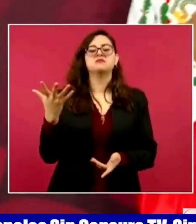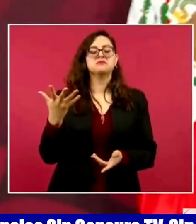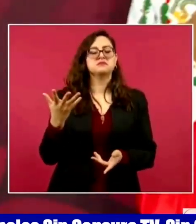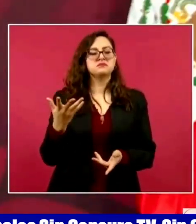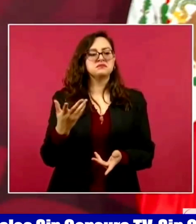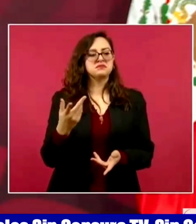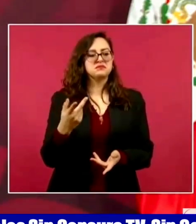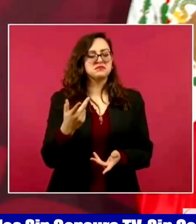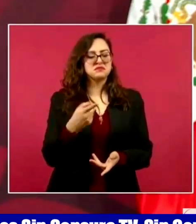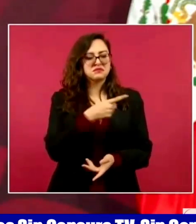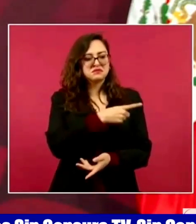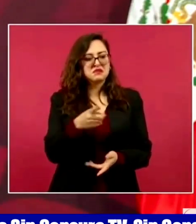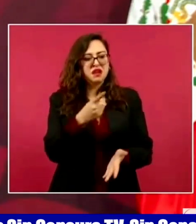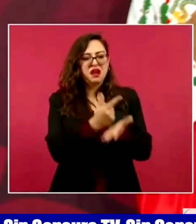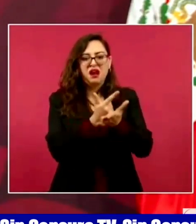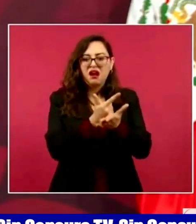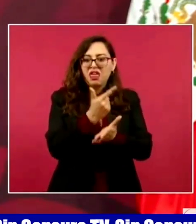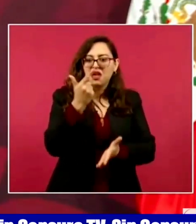presuntos delincuentes,